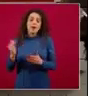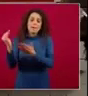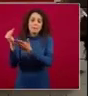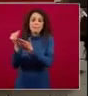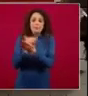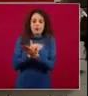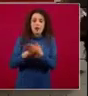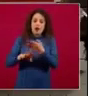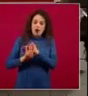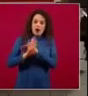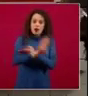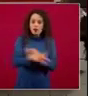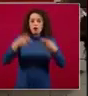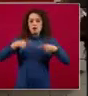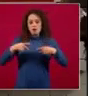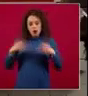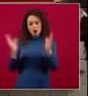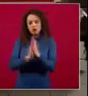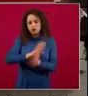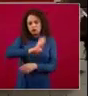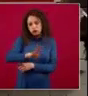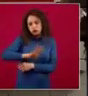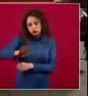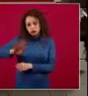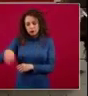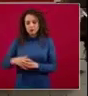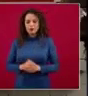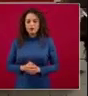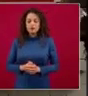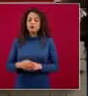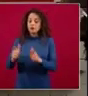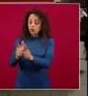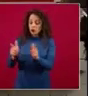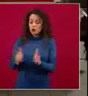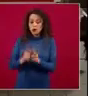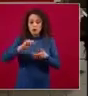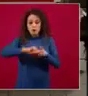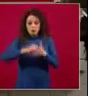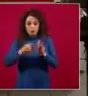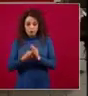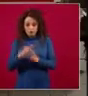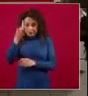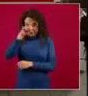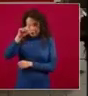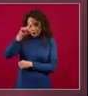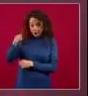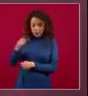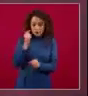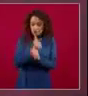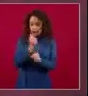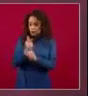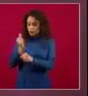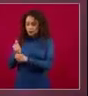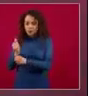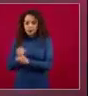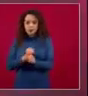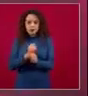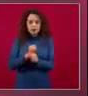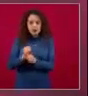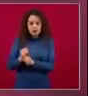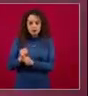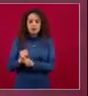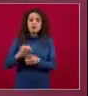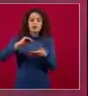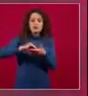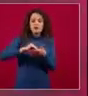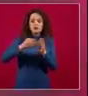análisis matemáticos y epidemiológicos que hizo el grupo técnico asesor, identificaron que la